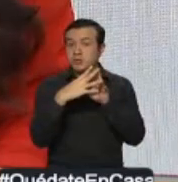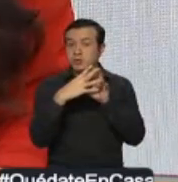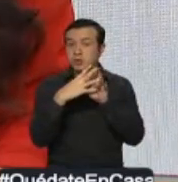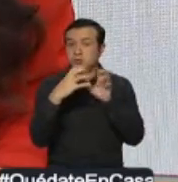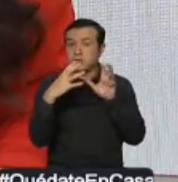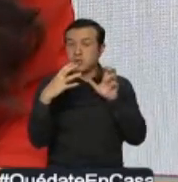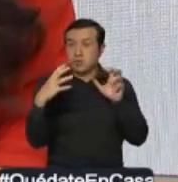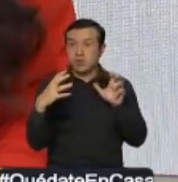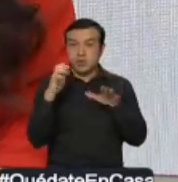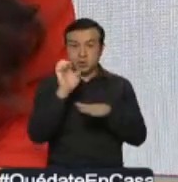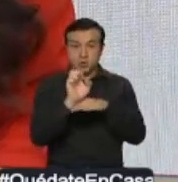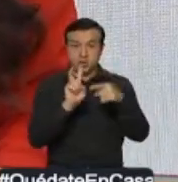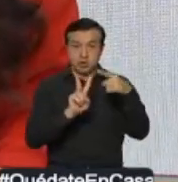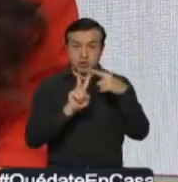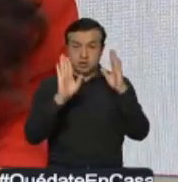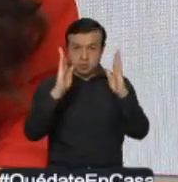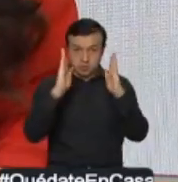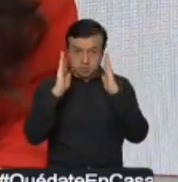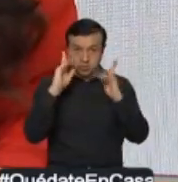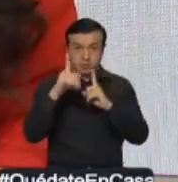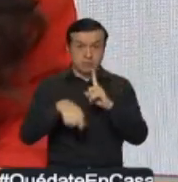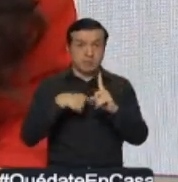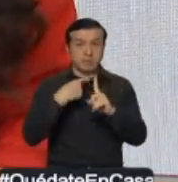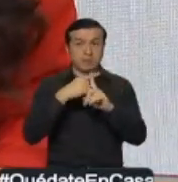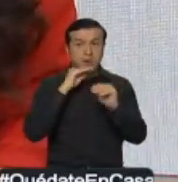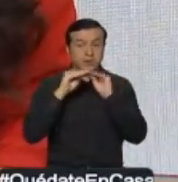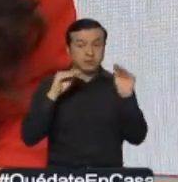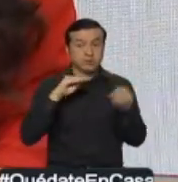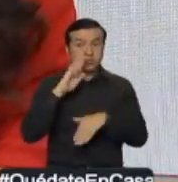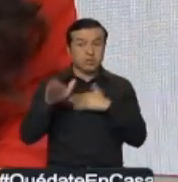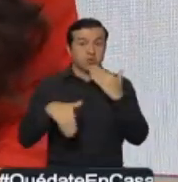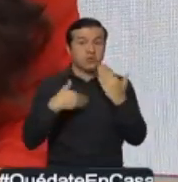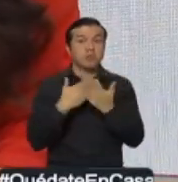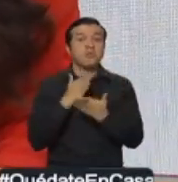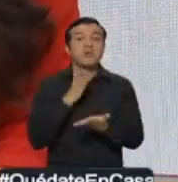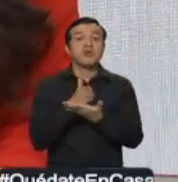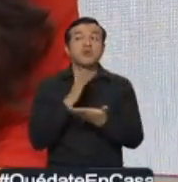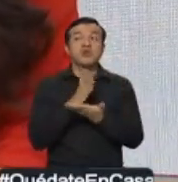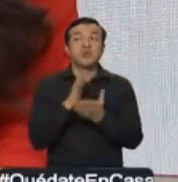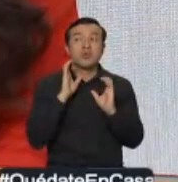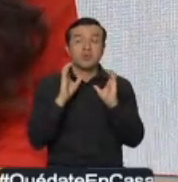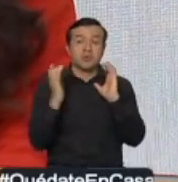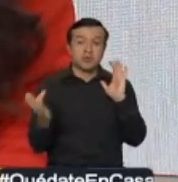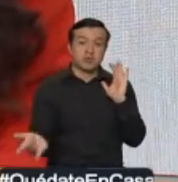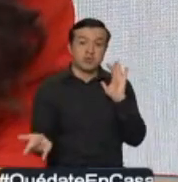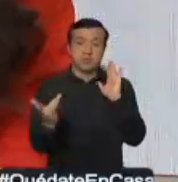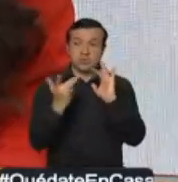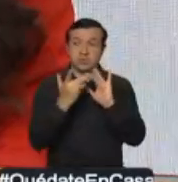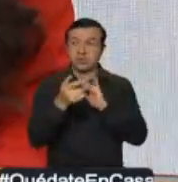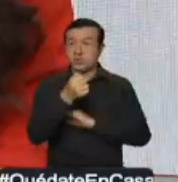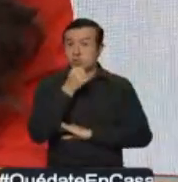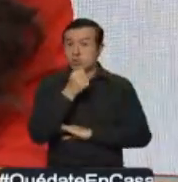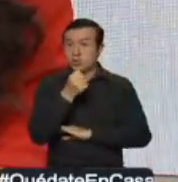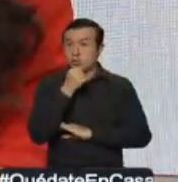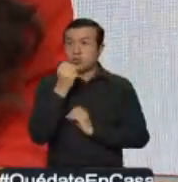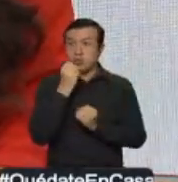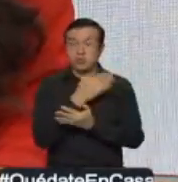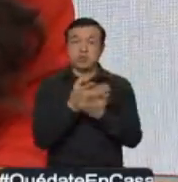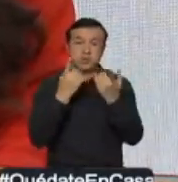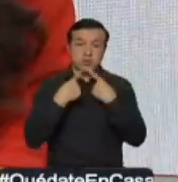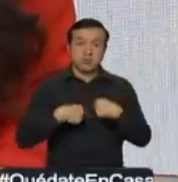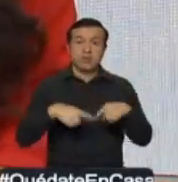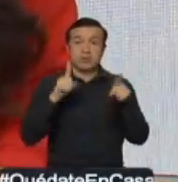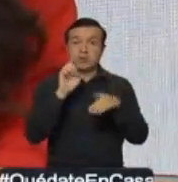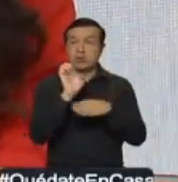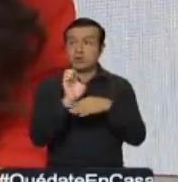la señal de Ecuador TV. Además, les recordamos a todos los medios de comunicación que este enganche a esta rueda de prensa virtual que será transmitida por